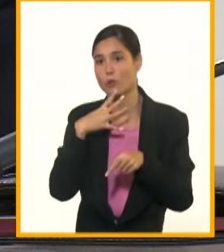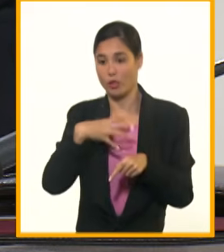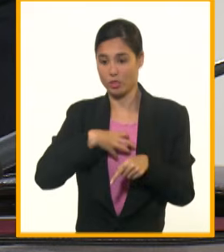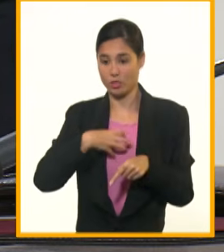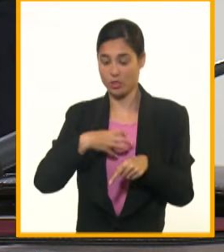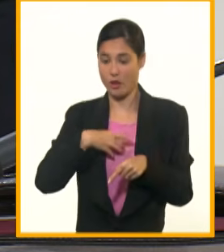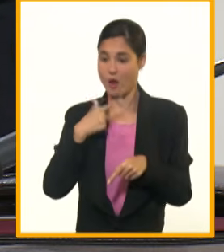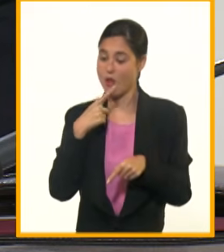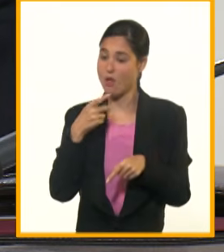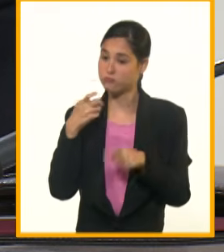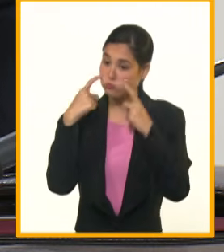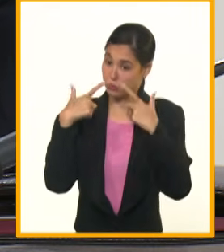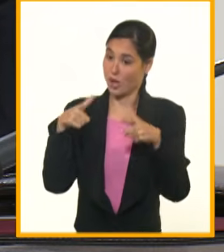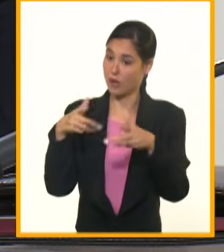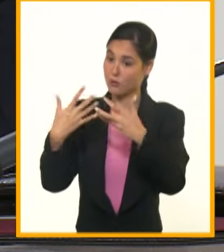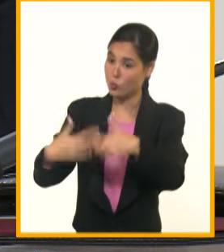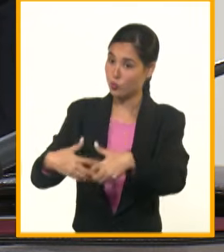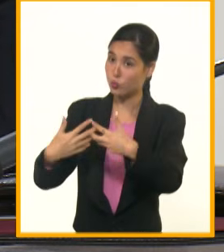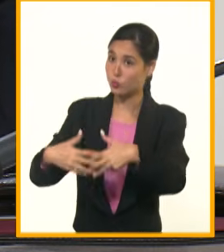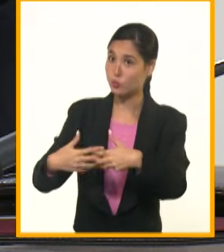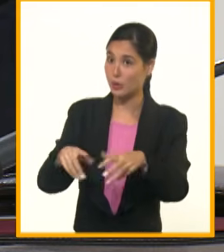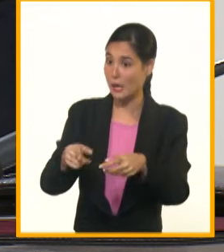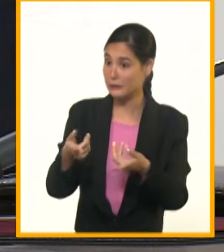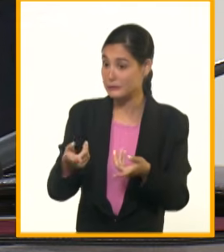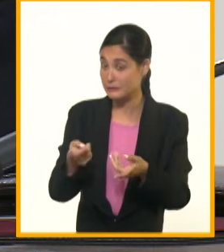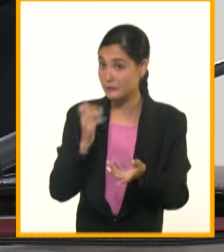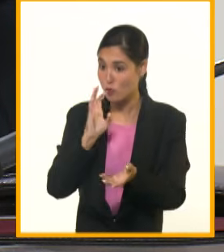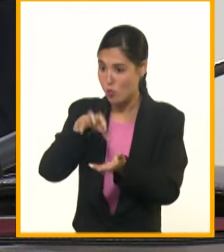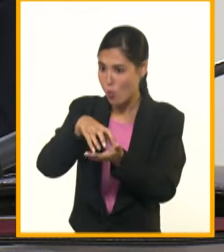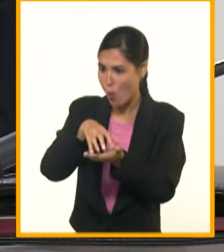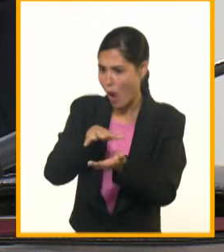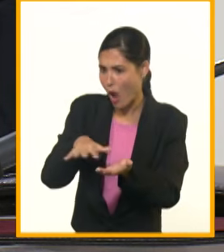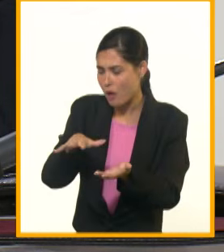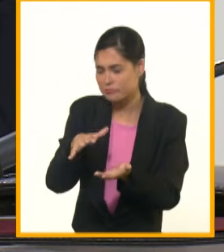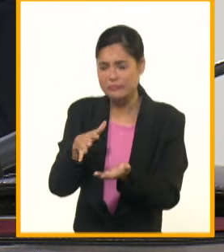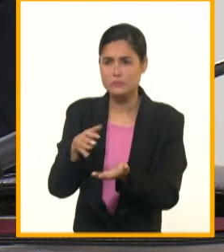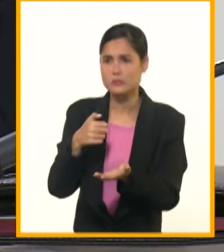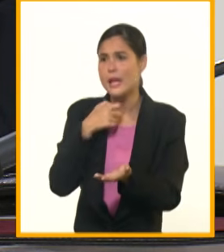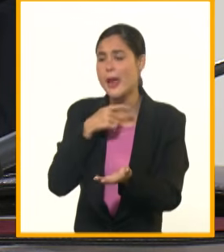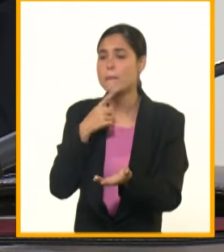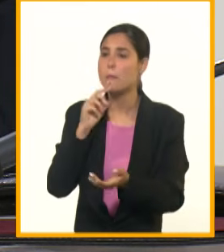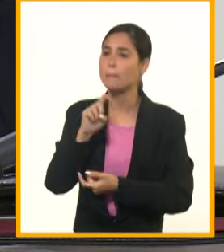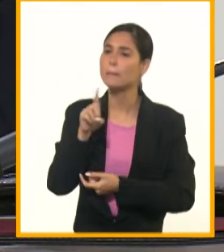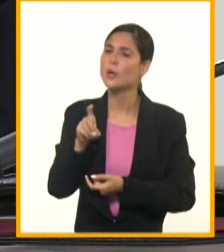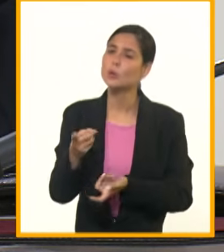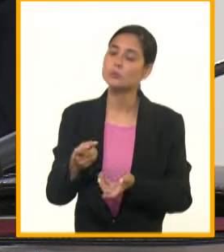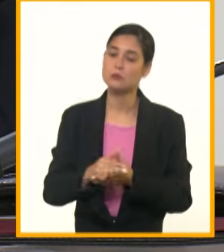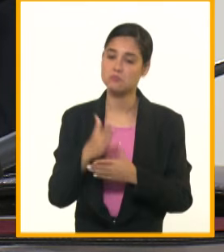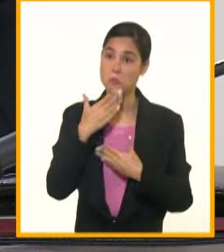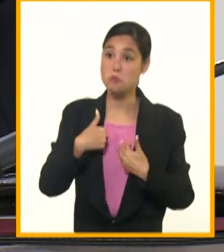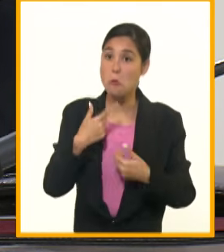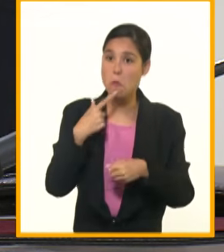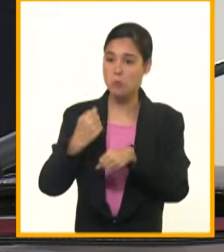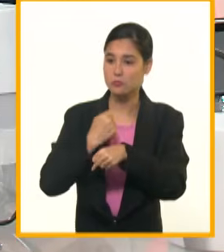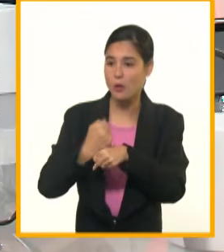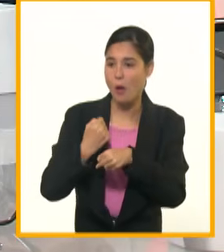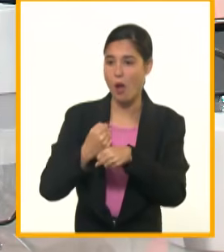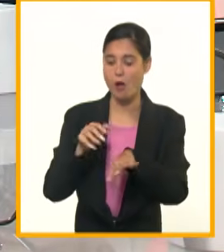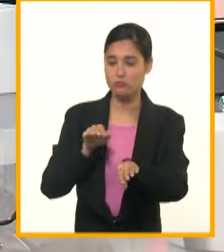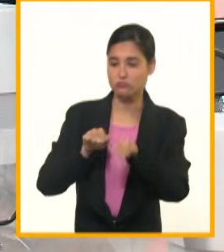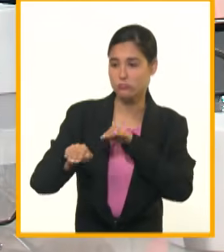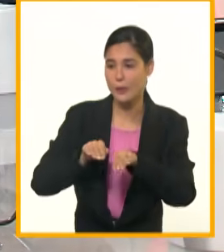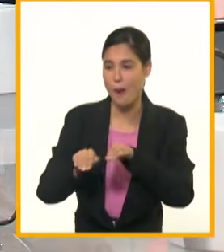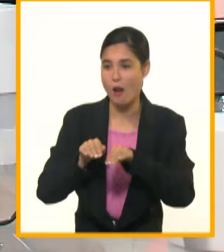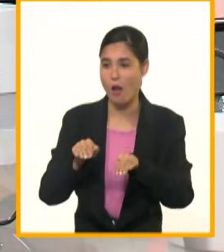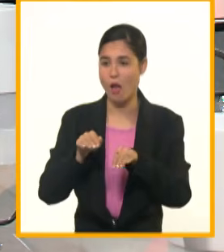industrial importante entre los territorios del país. ¿Cómo se ha consolidado ese trabajo en la industria?